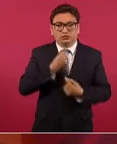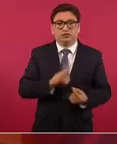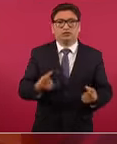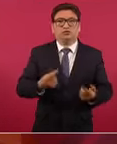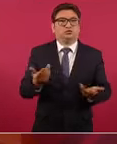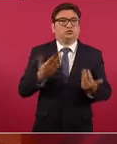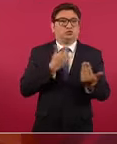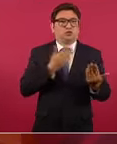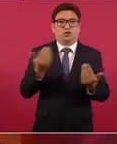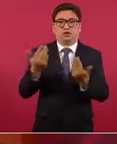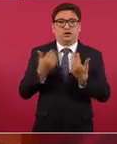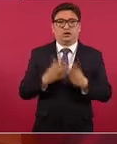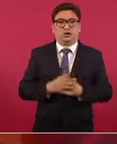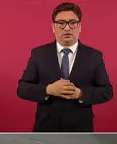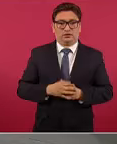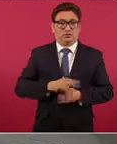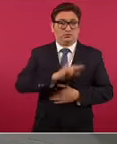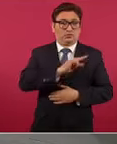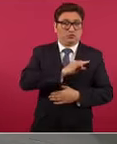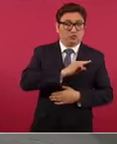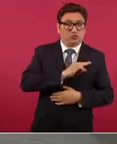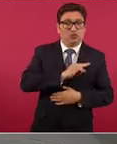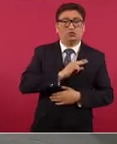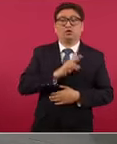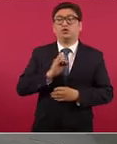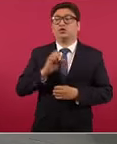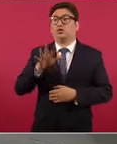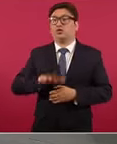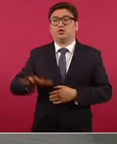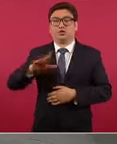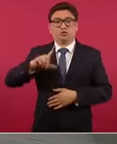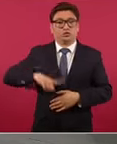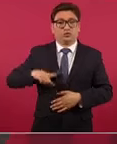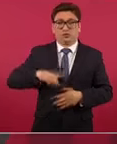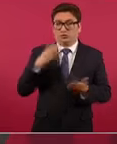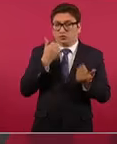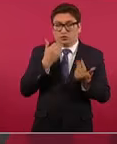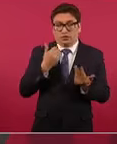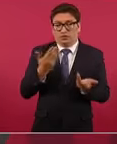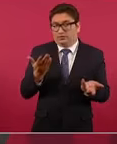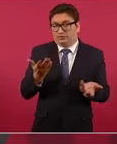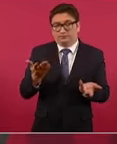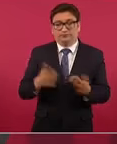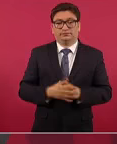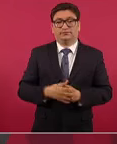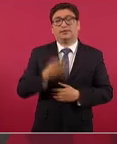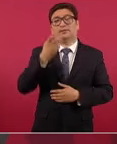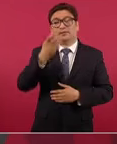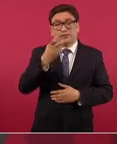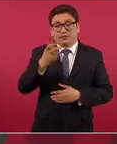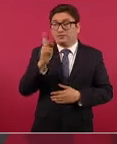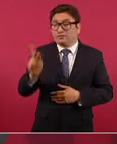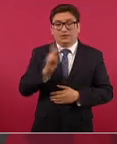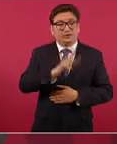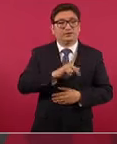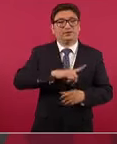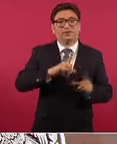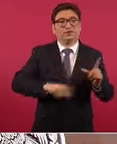no hay ni público ni privado hay una los 6 si es así estamos